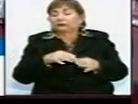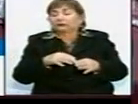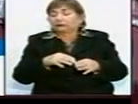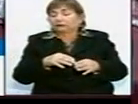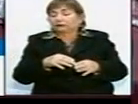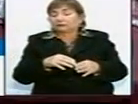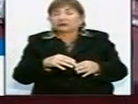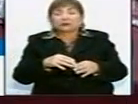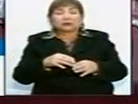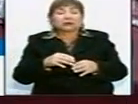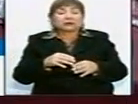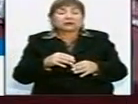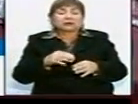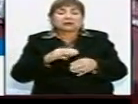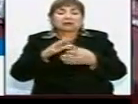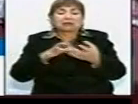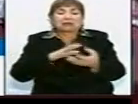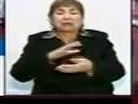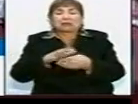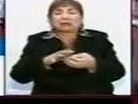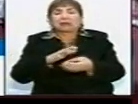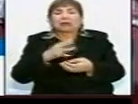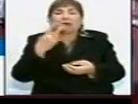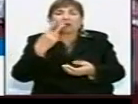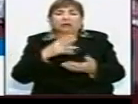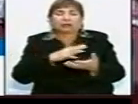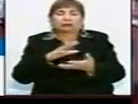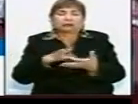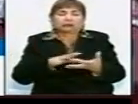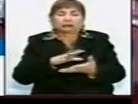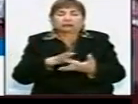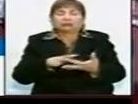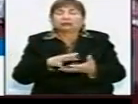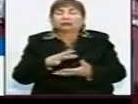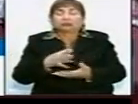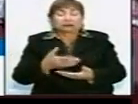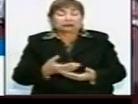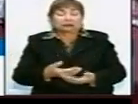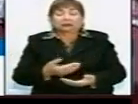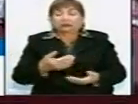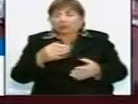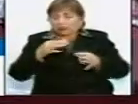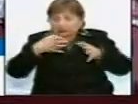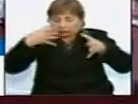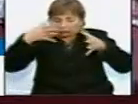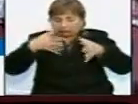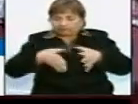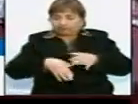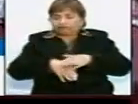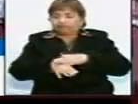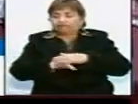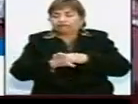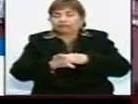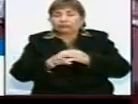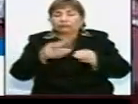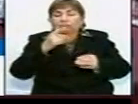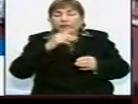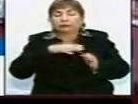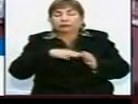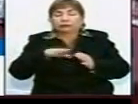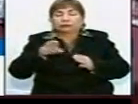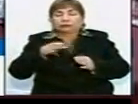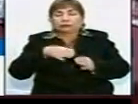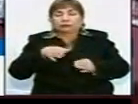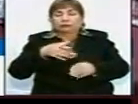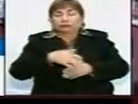conocido como vestuario que la mezcla de de ambas aguas pero lo que se tiene que hacer es hacer una gran represa acá y regular el agua y